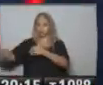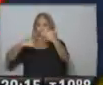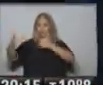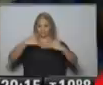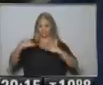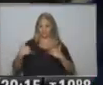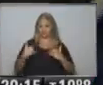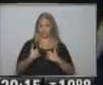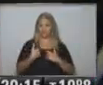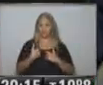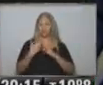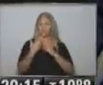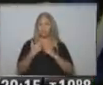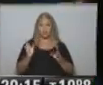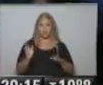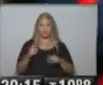tormenta que no se cerró